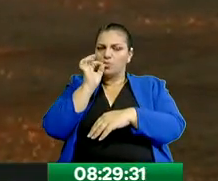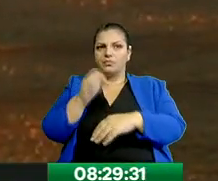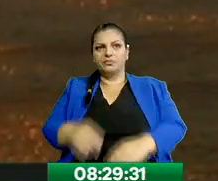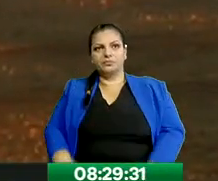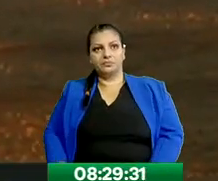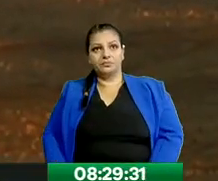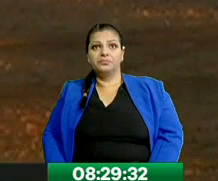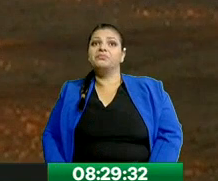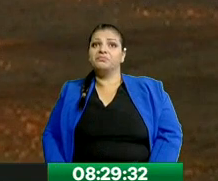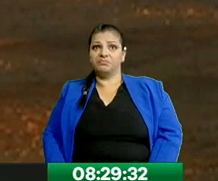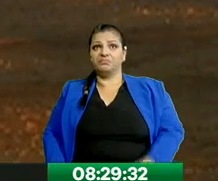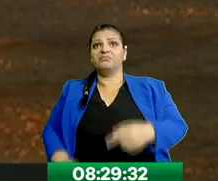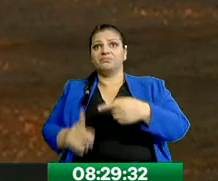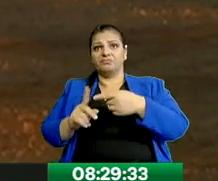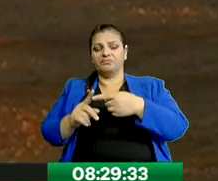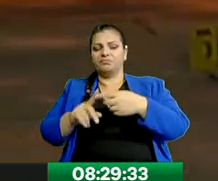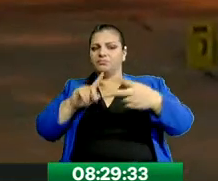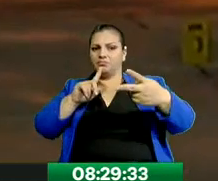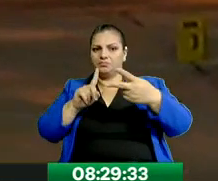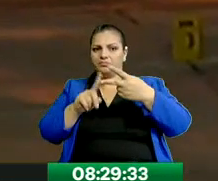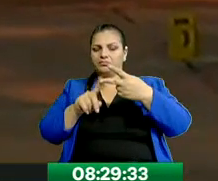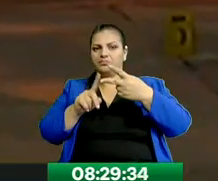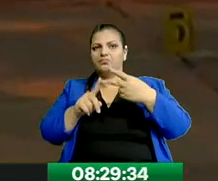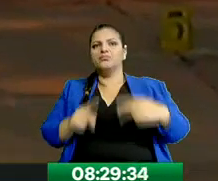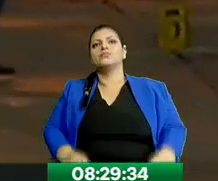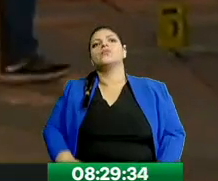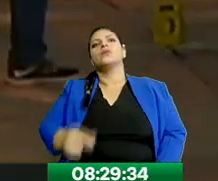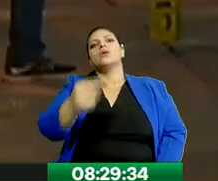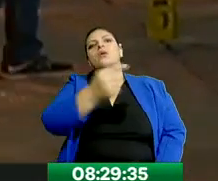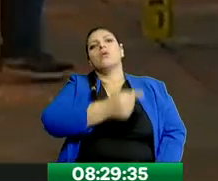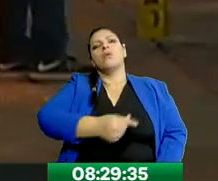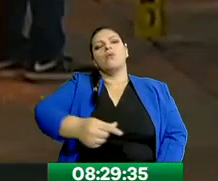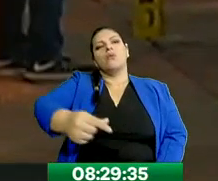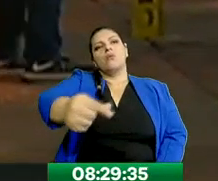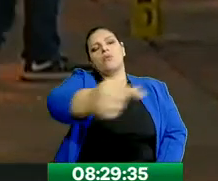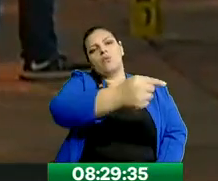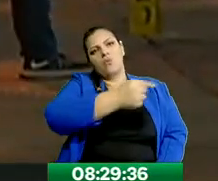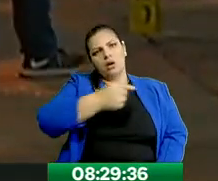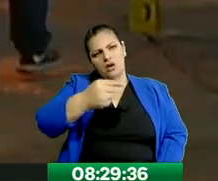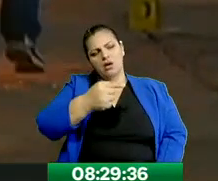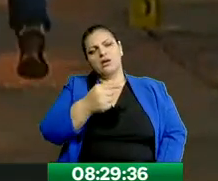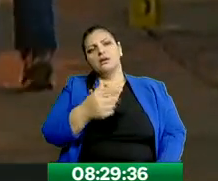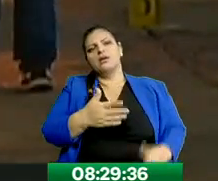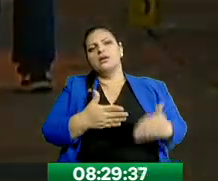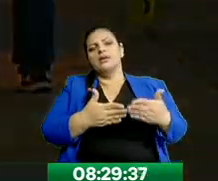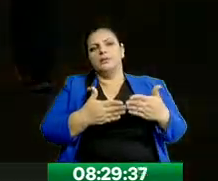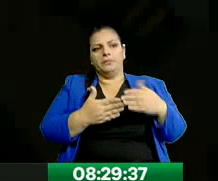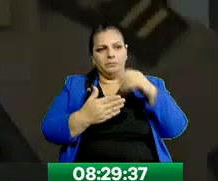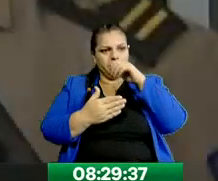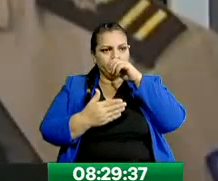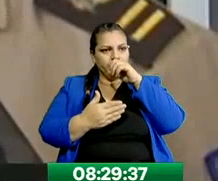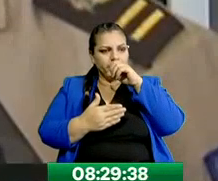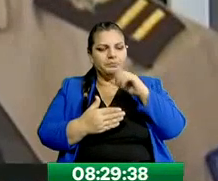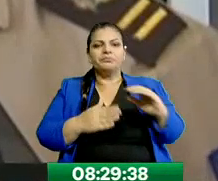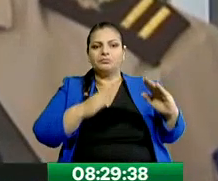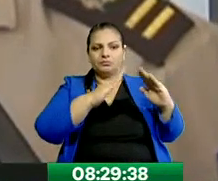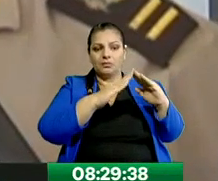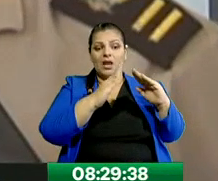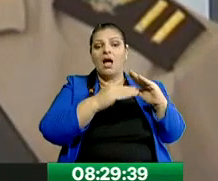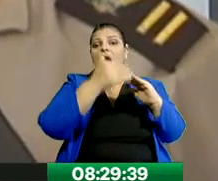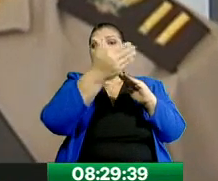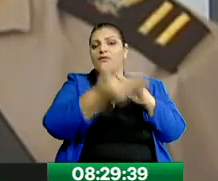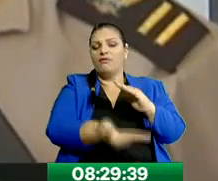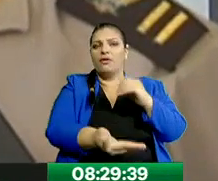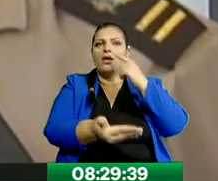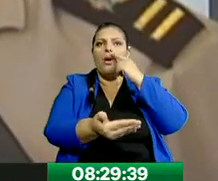38 años de edad que se encontraba afuera de su domicilio en el sector de La Guangala, al sur de la urbe. Recibido varios impactos